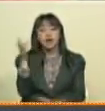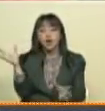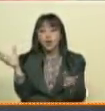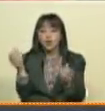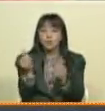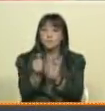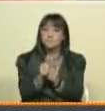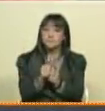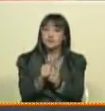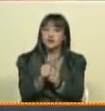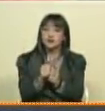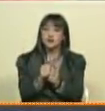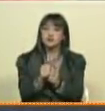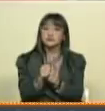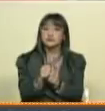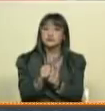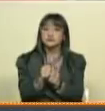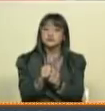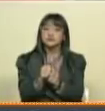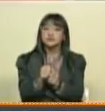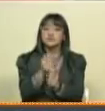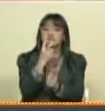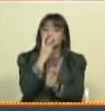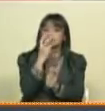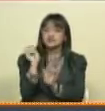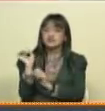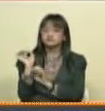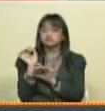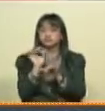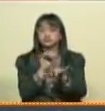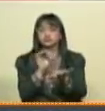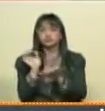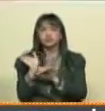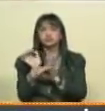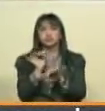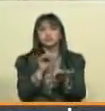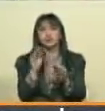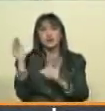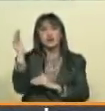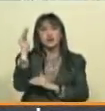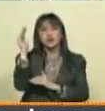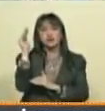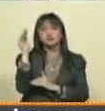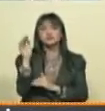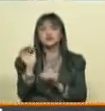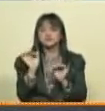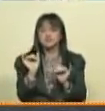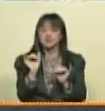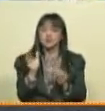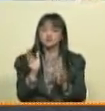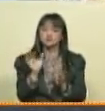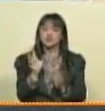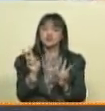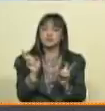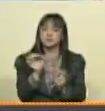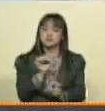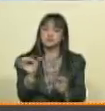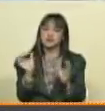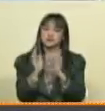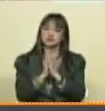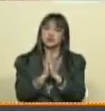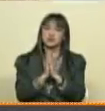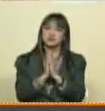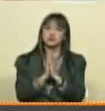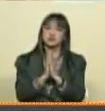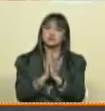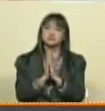acompañen la visita masiva que se hacen a estos lugares sagrados, ¿no? Es